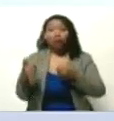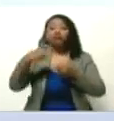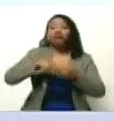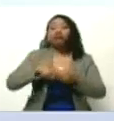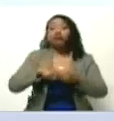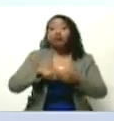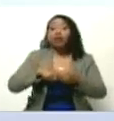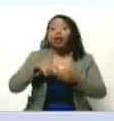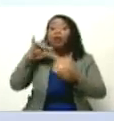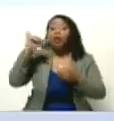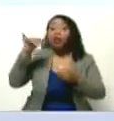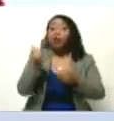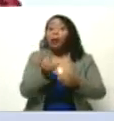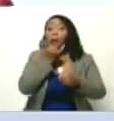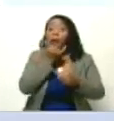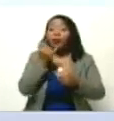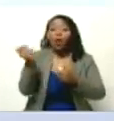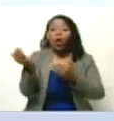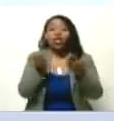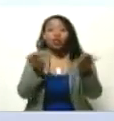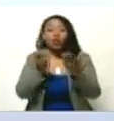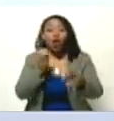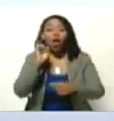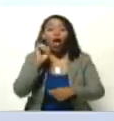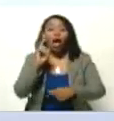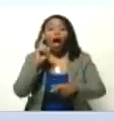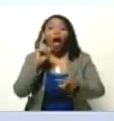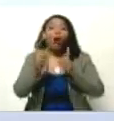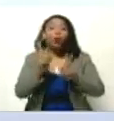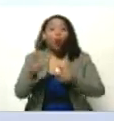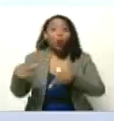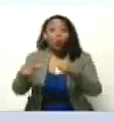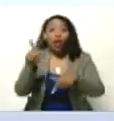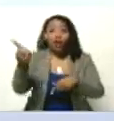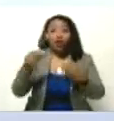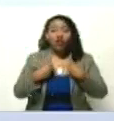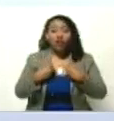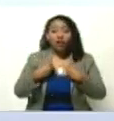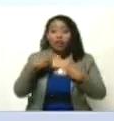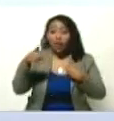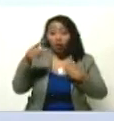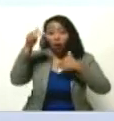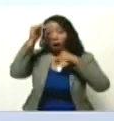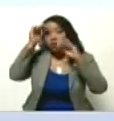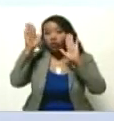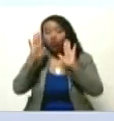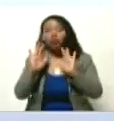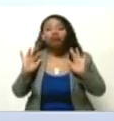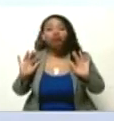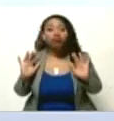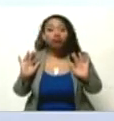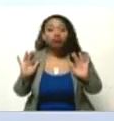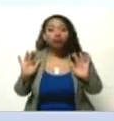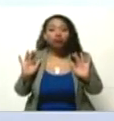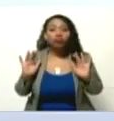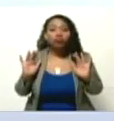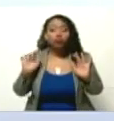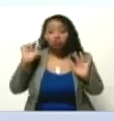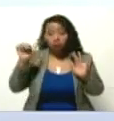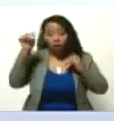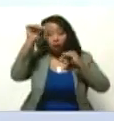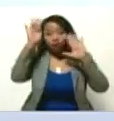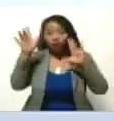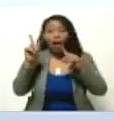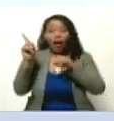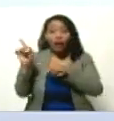y han reportado fallas de los servicios en algún lugar de donde ellos viven y han sido atendidos. Y han sido atendidos.